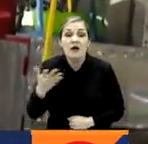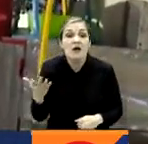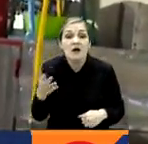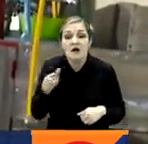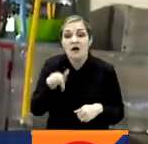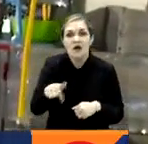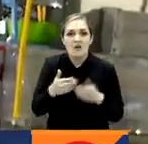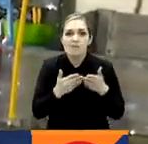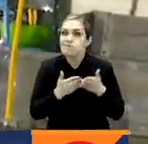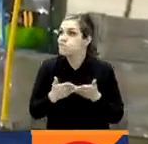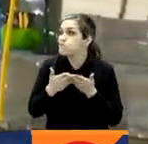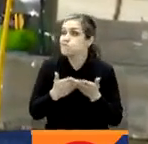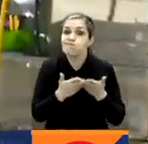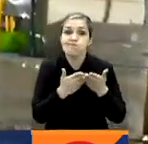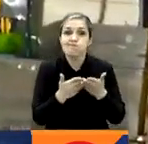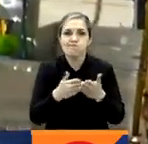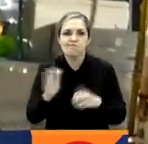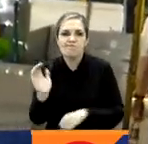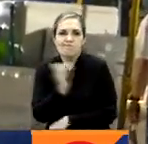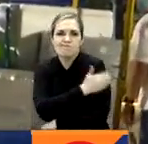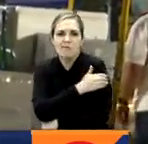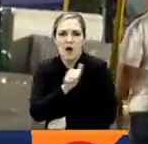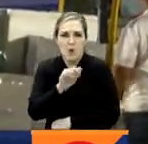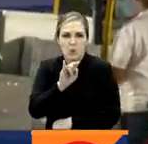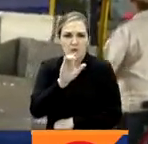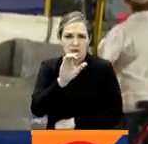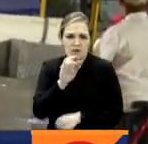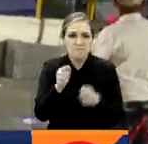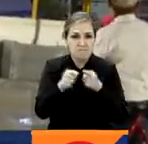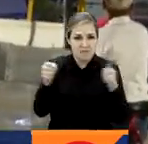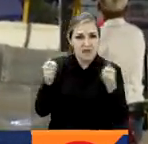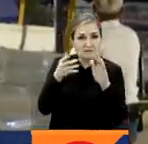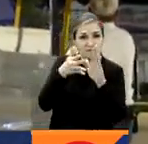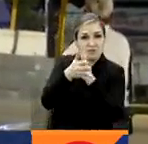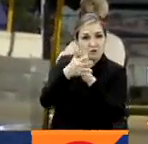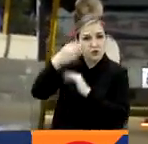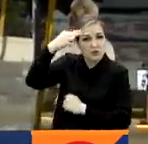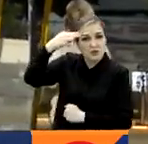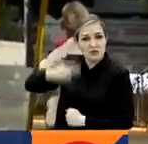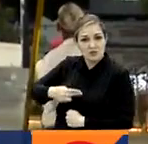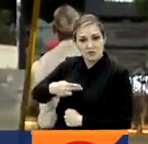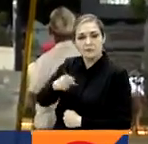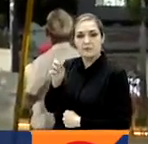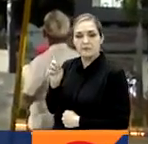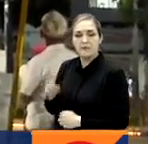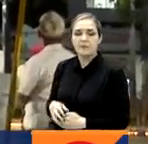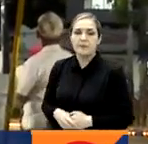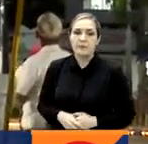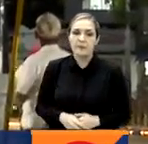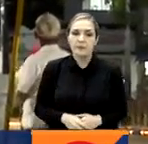donde dominaban las autodefensas. Veamos esta historia sobre este lugar, el parque, en homenaje a las víctimas.